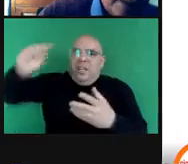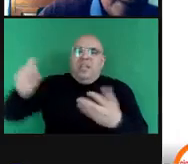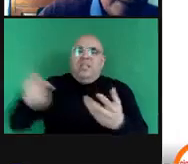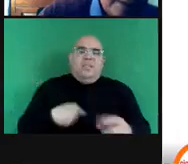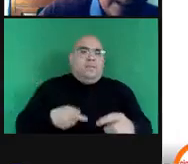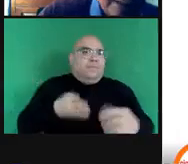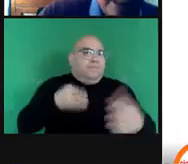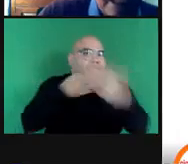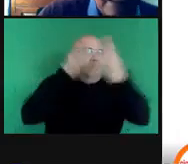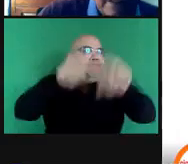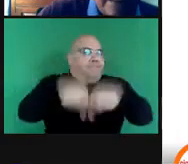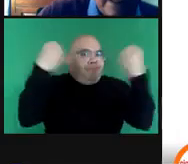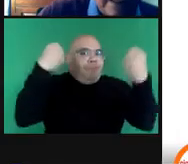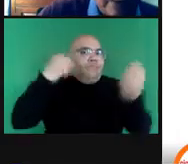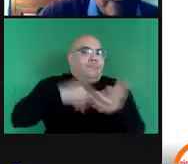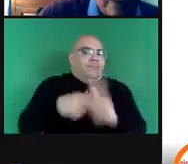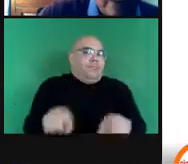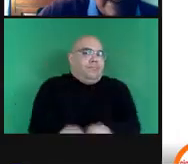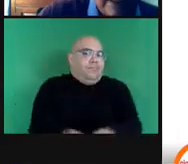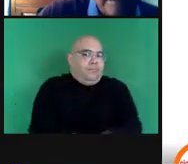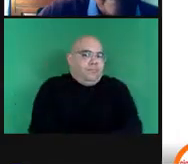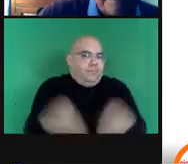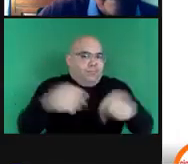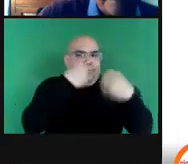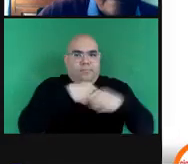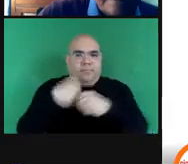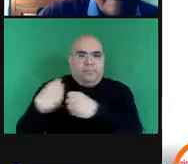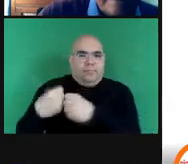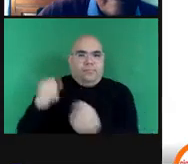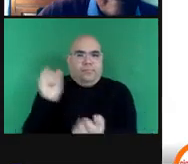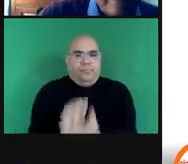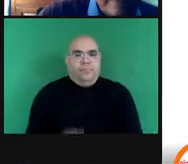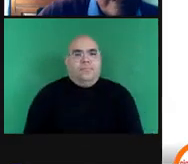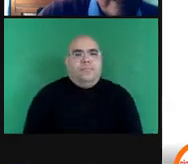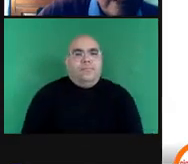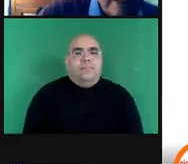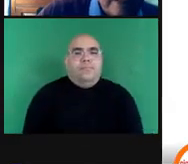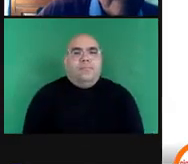agredido realmente el patrimonio cultural.